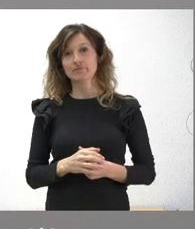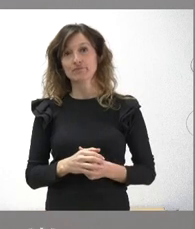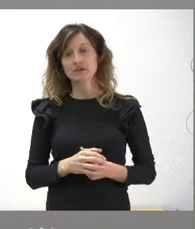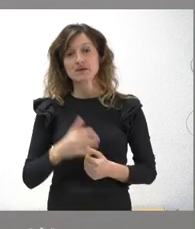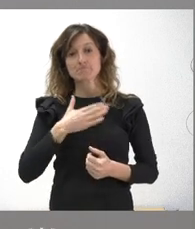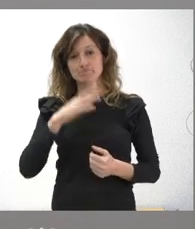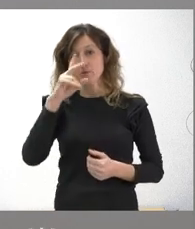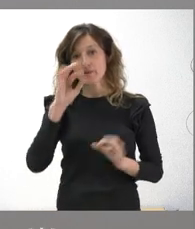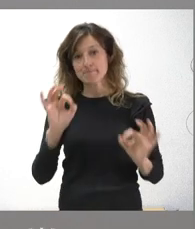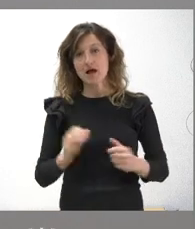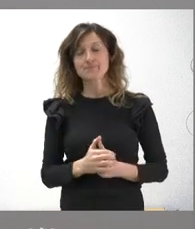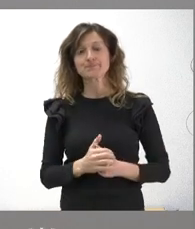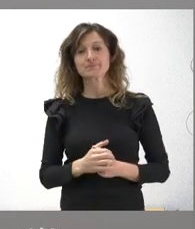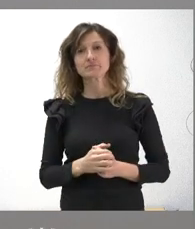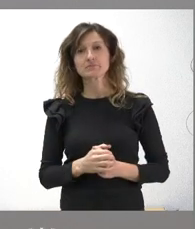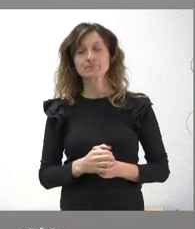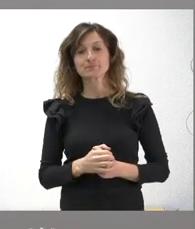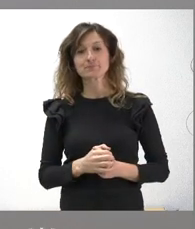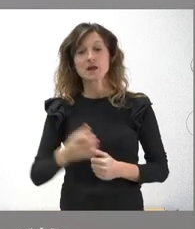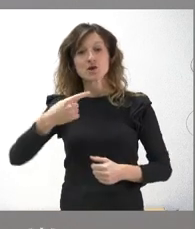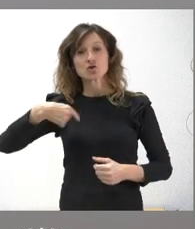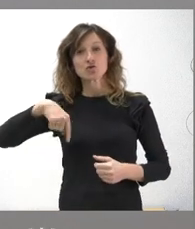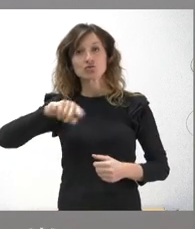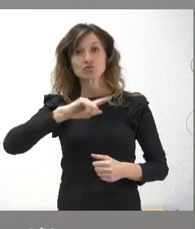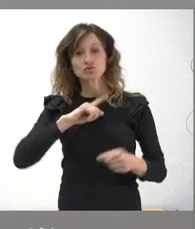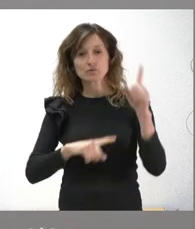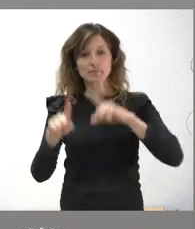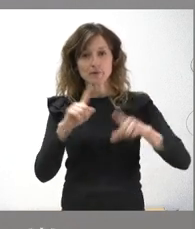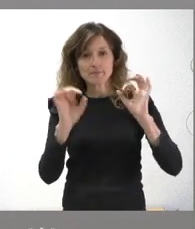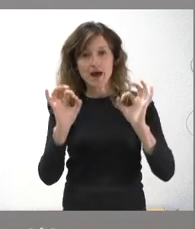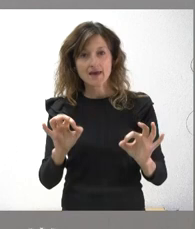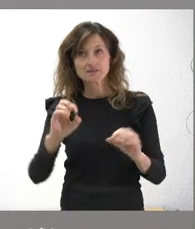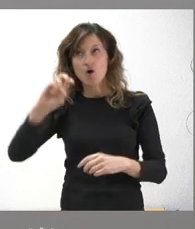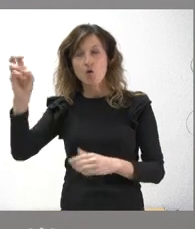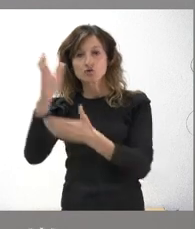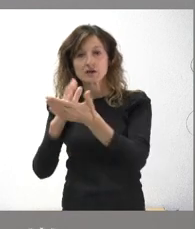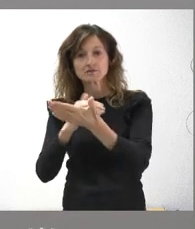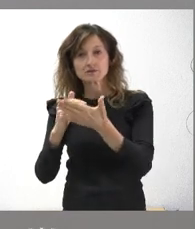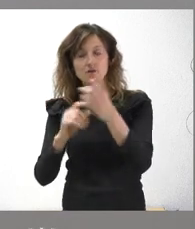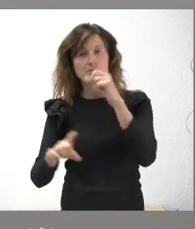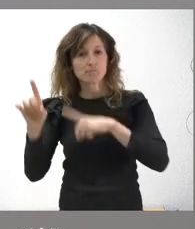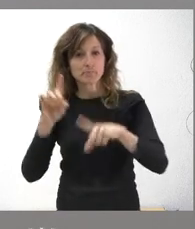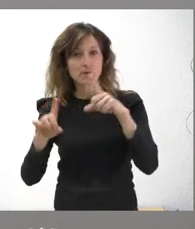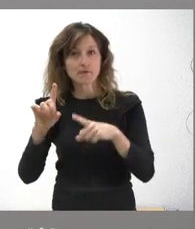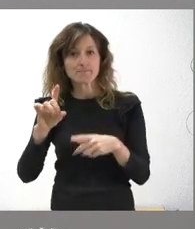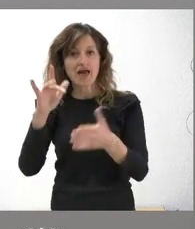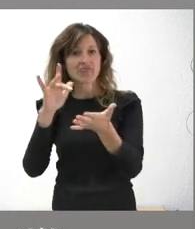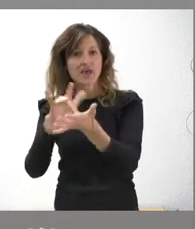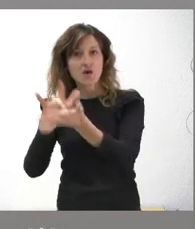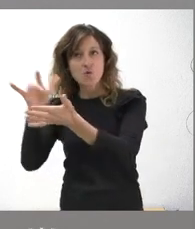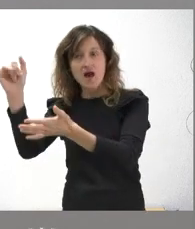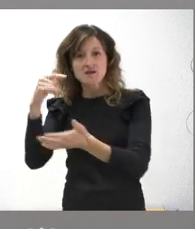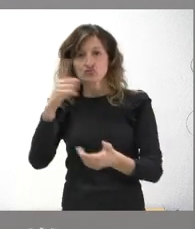es nuestro problema nosotros no tenemos este es nuestro problema nosotros no tenemos como otras comunidades autónomas un problema de endeudamiento tan